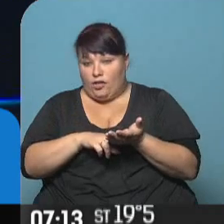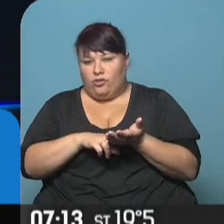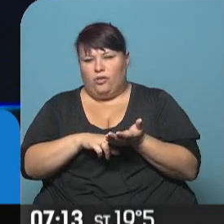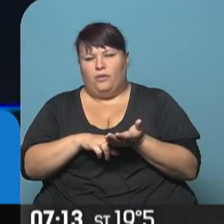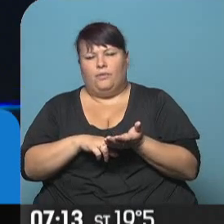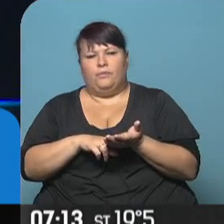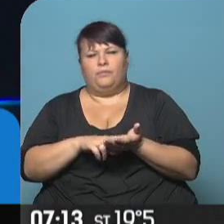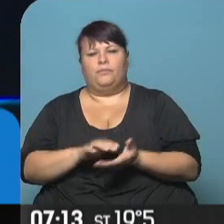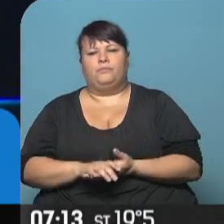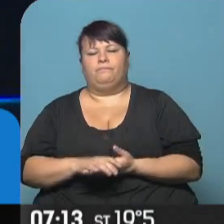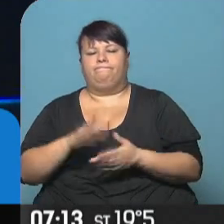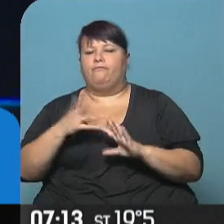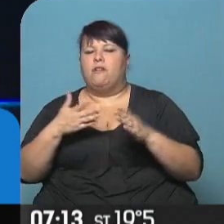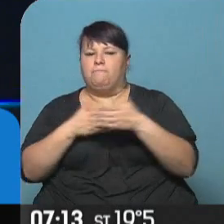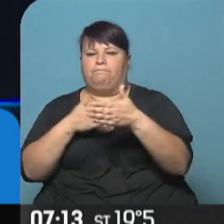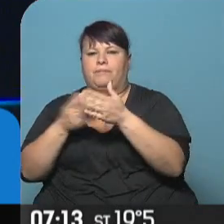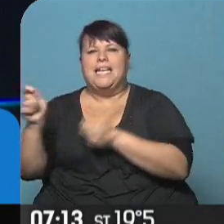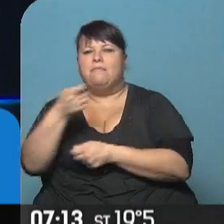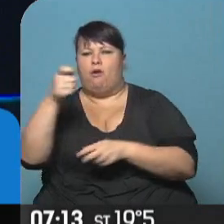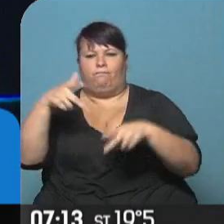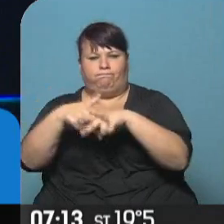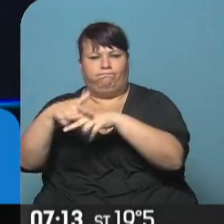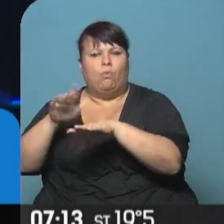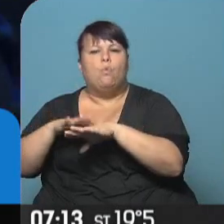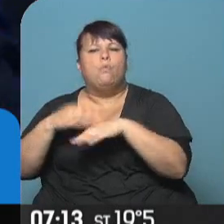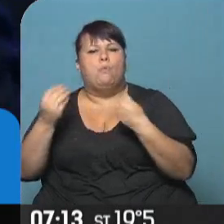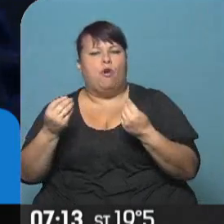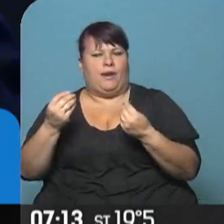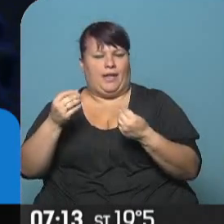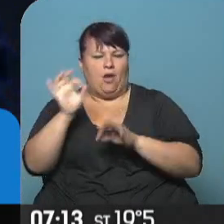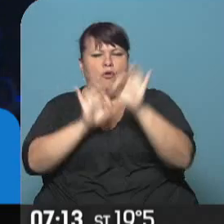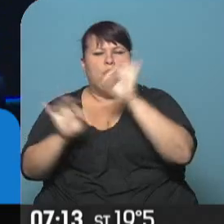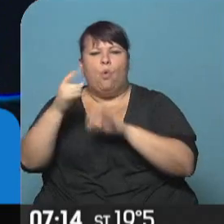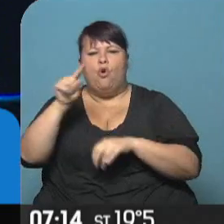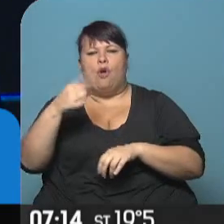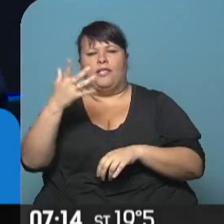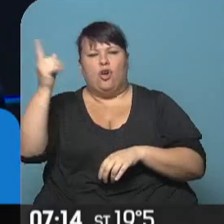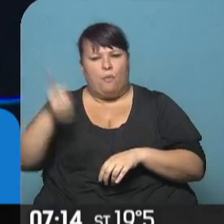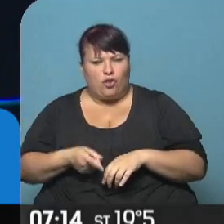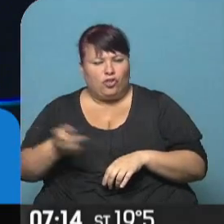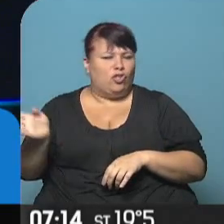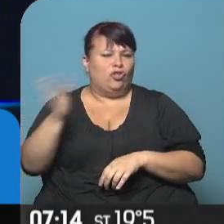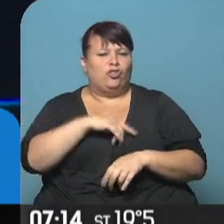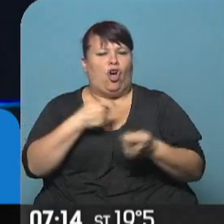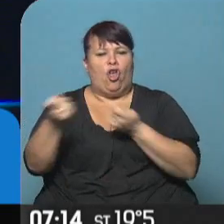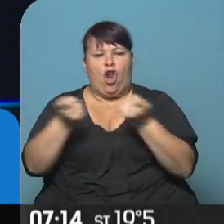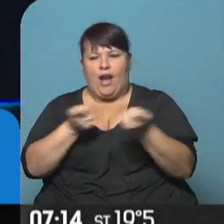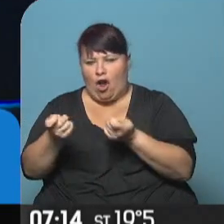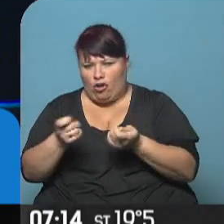hoy traba el mercado inmobiliario porque afecta con una alícuota de 1,5% a todas las